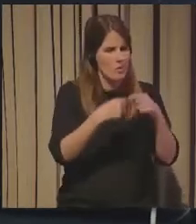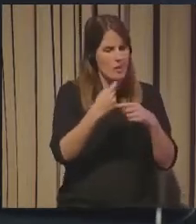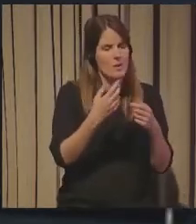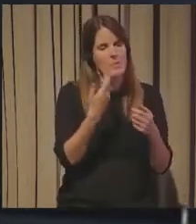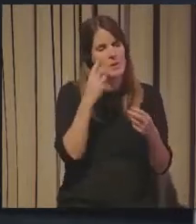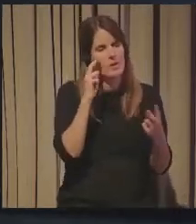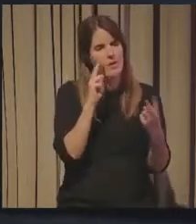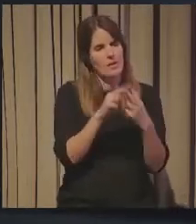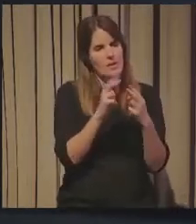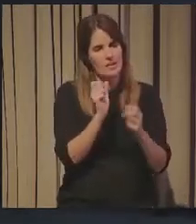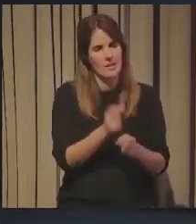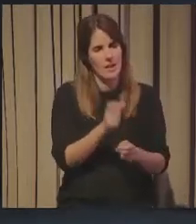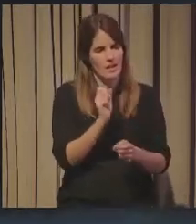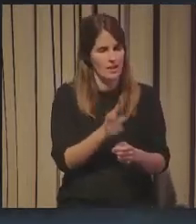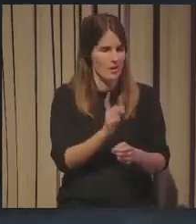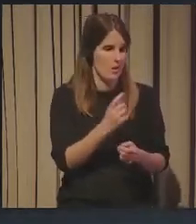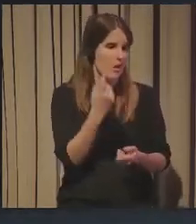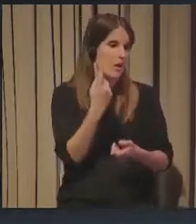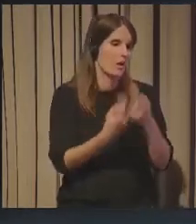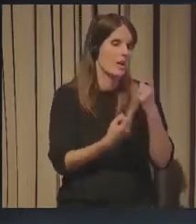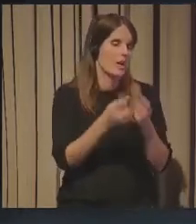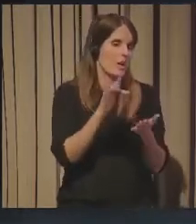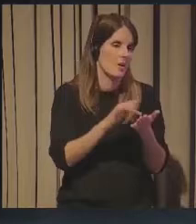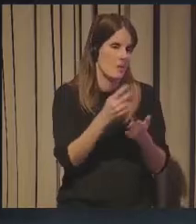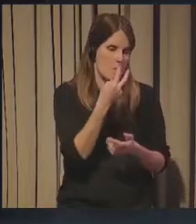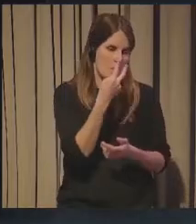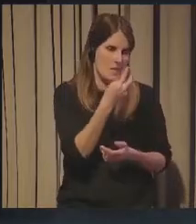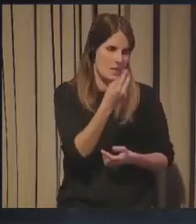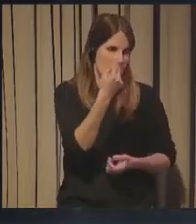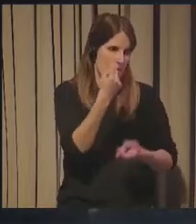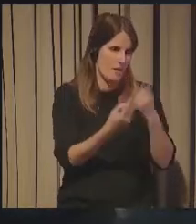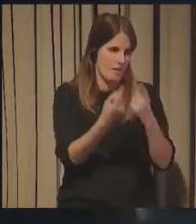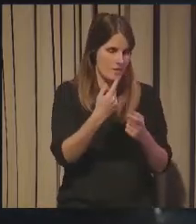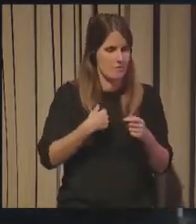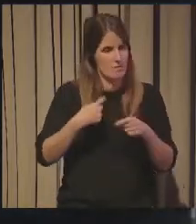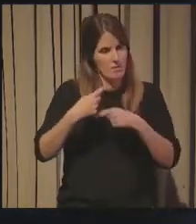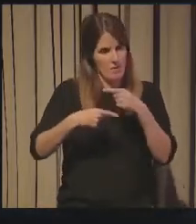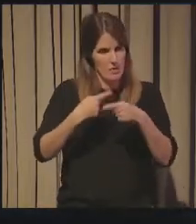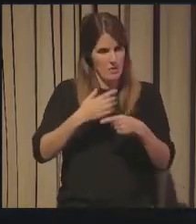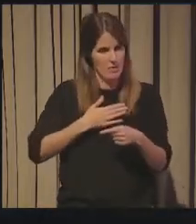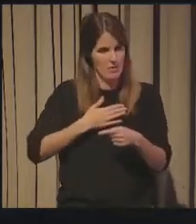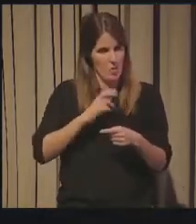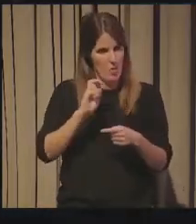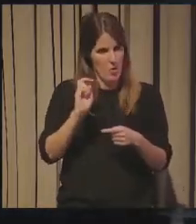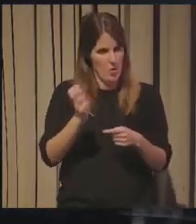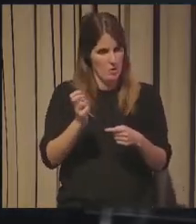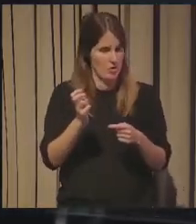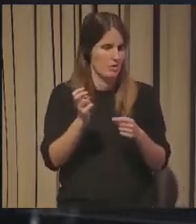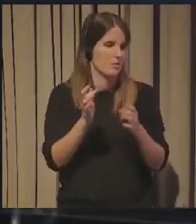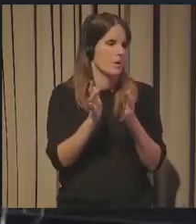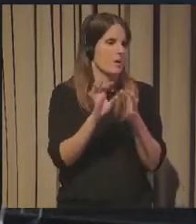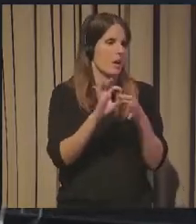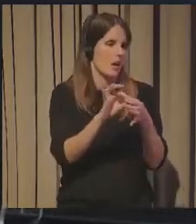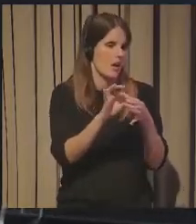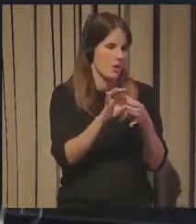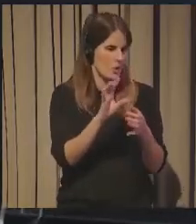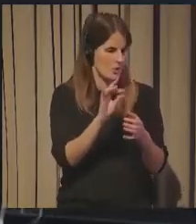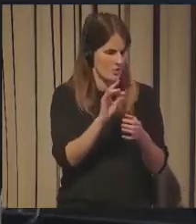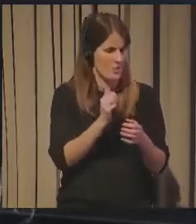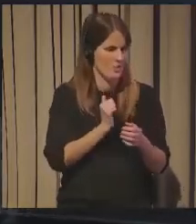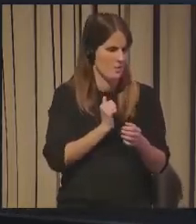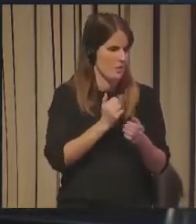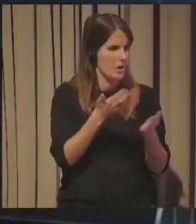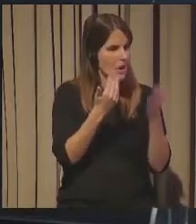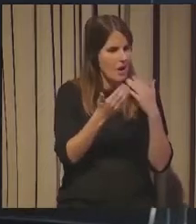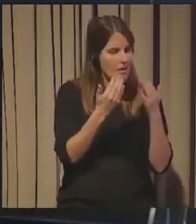mucha frecuencia, así que os visito como pariente y vengo de otra familia y vamos a hablar, vamos a conversar acerca de qué es lo que